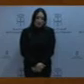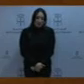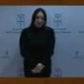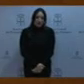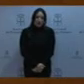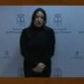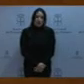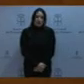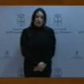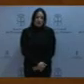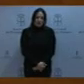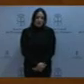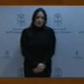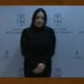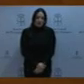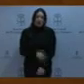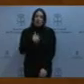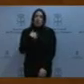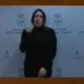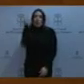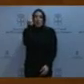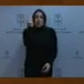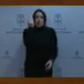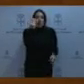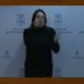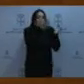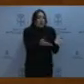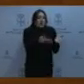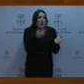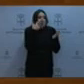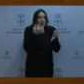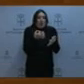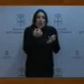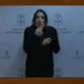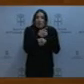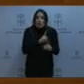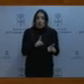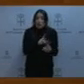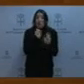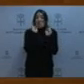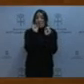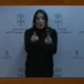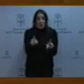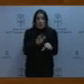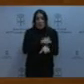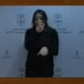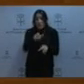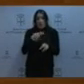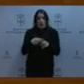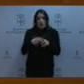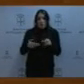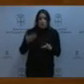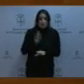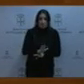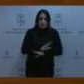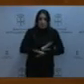Bueno, yo creo que usted ha faltado a la verdad y es lo peor que puede hacer un político, faltar a la verdad,